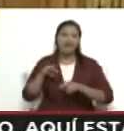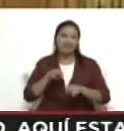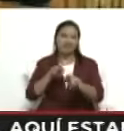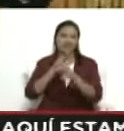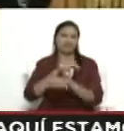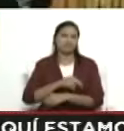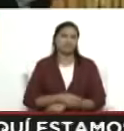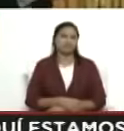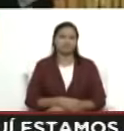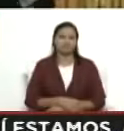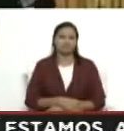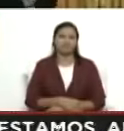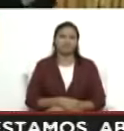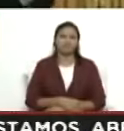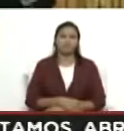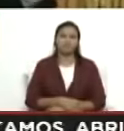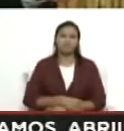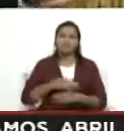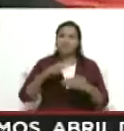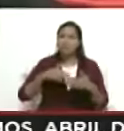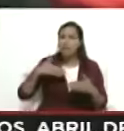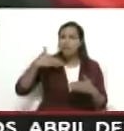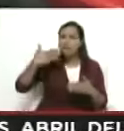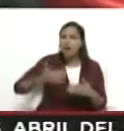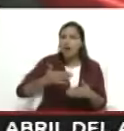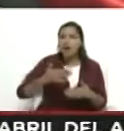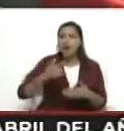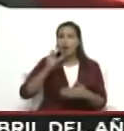Vino un muchacho que trabajaba conmigo